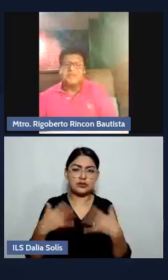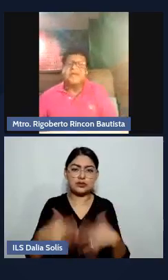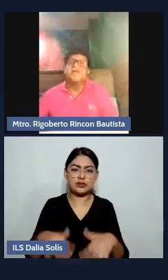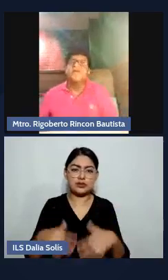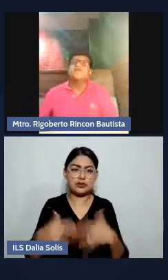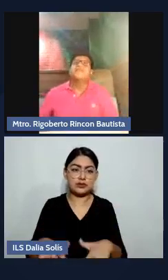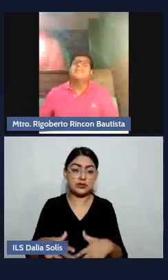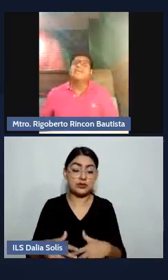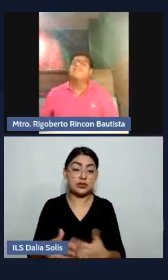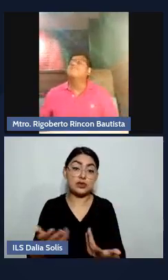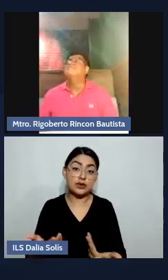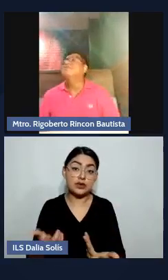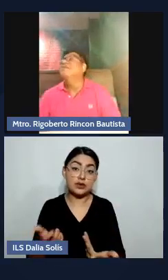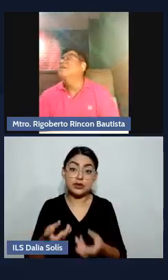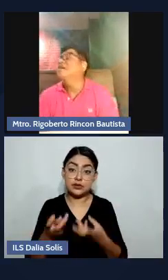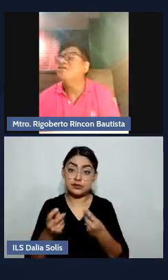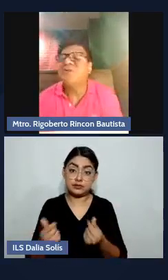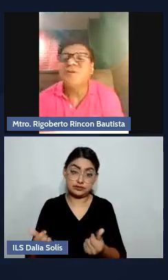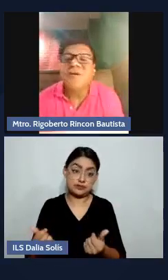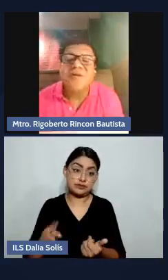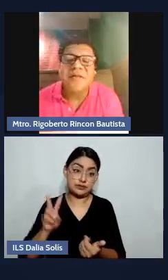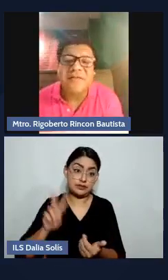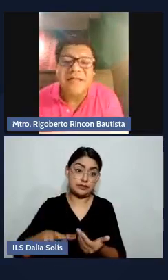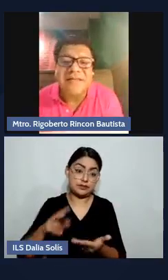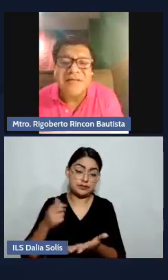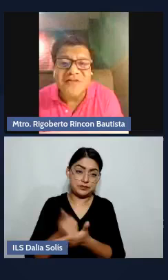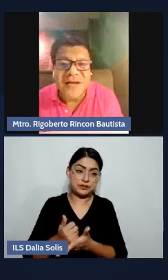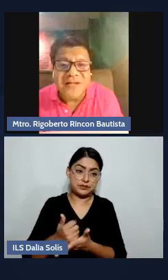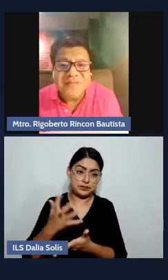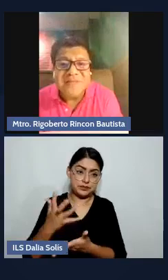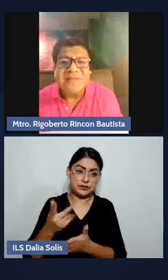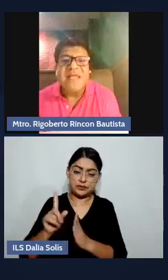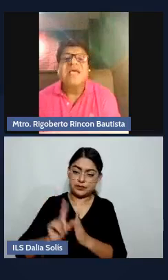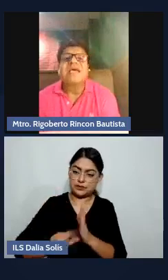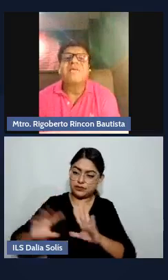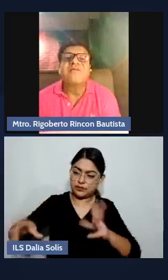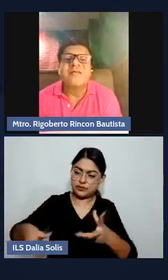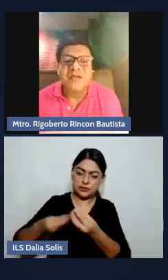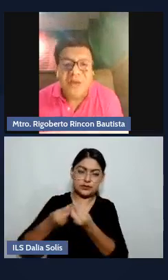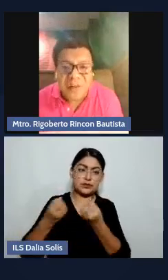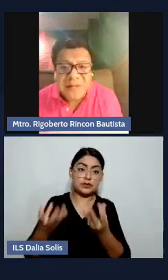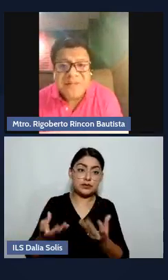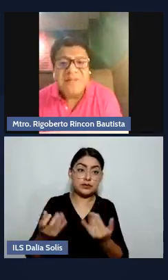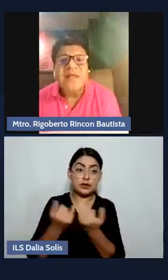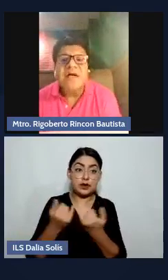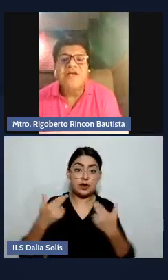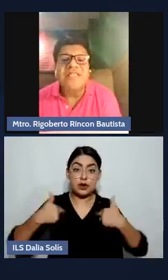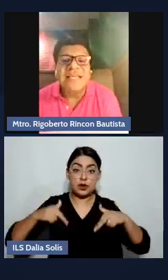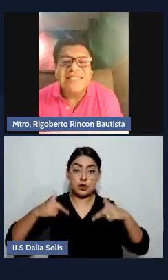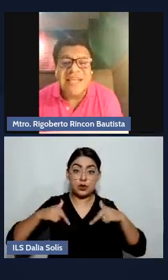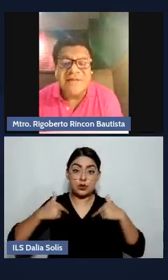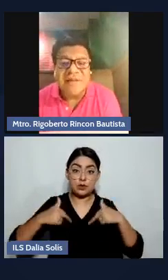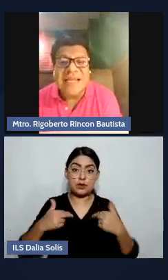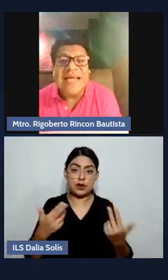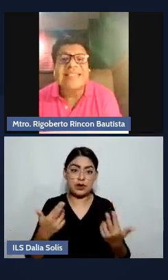el gasto que nos promueve completamente mensual. Quemaduras de ropa, Los integrantes de la familia se vuelven fumadores, eso